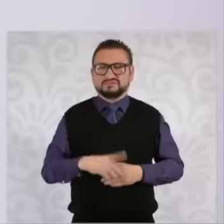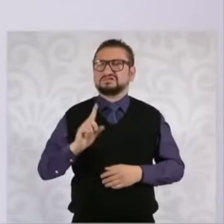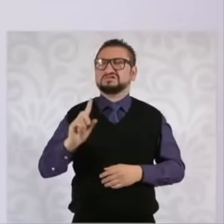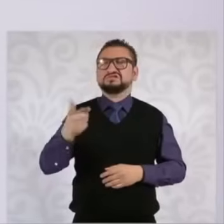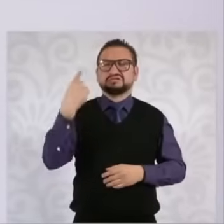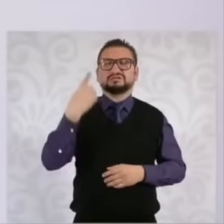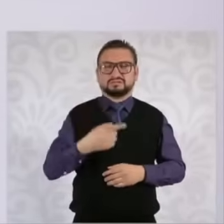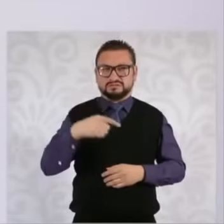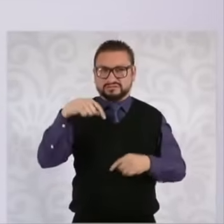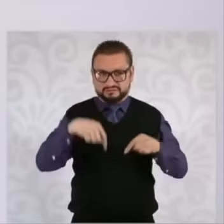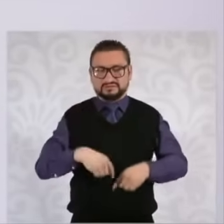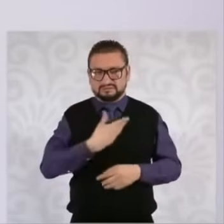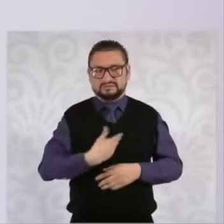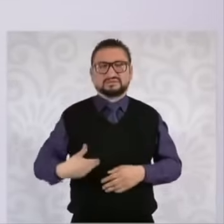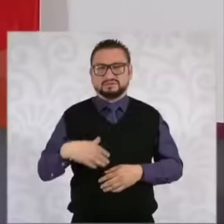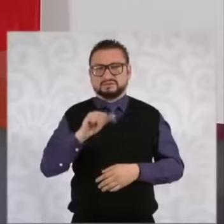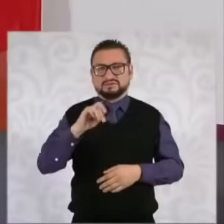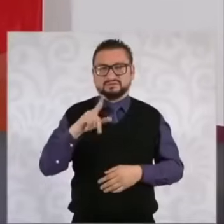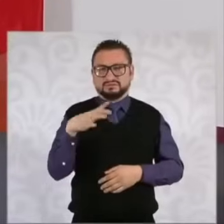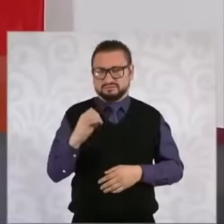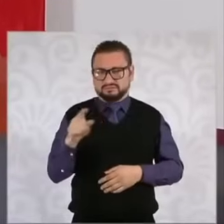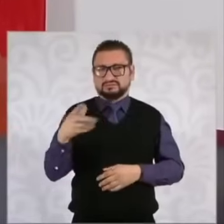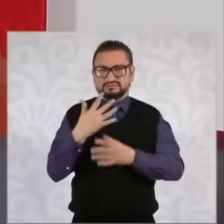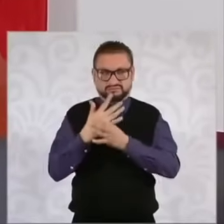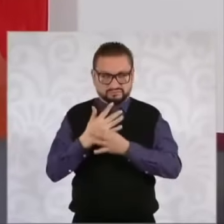Aquí el presidente López Obrador habló de que